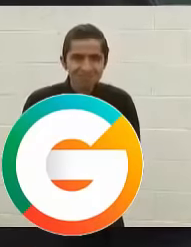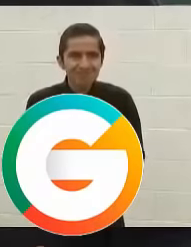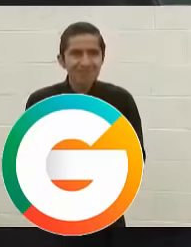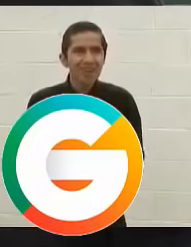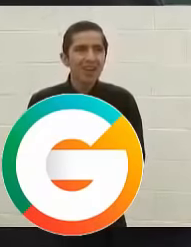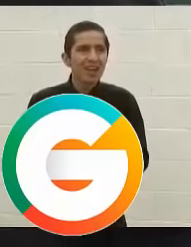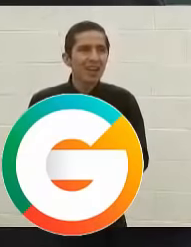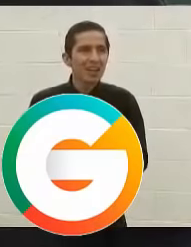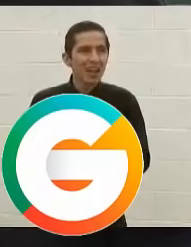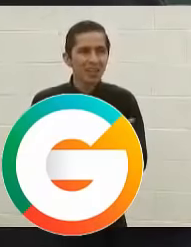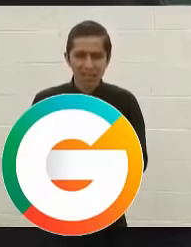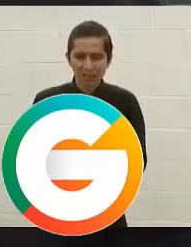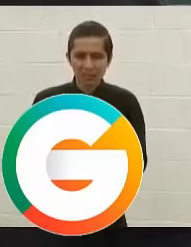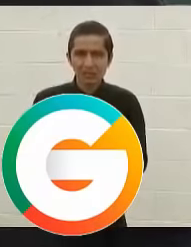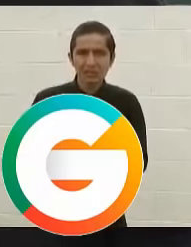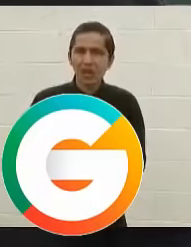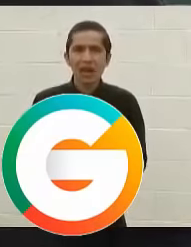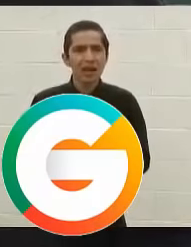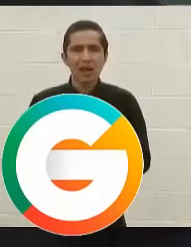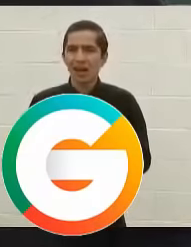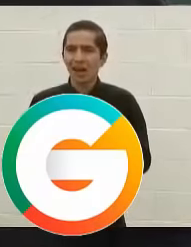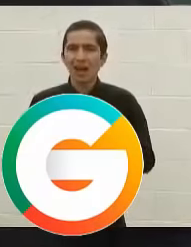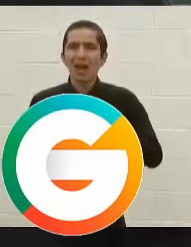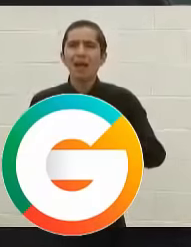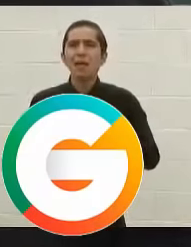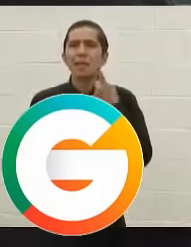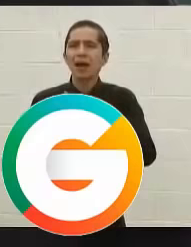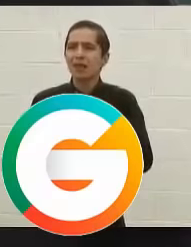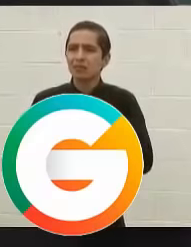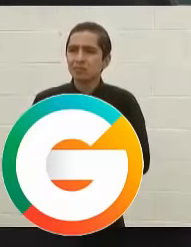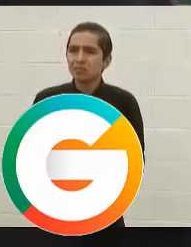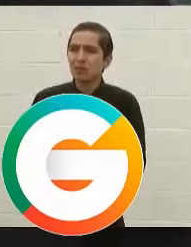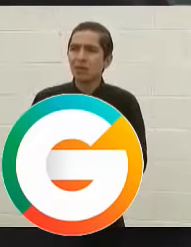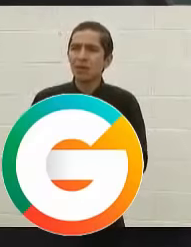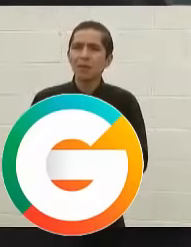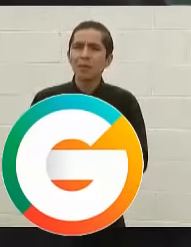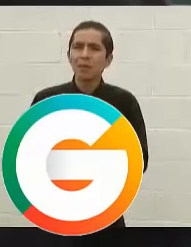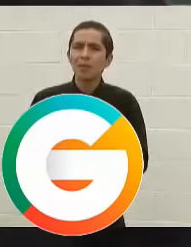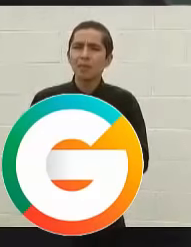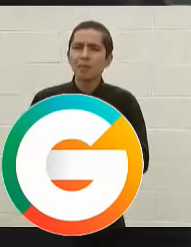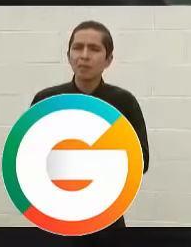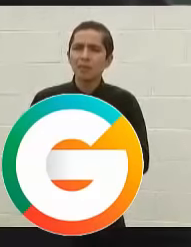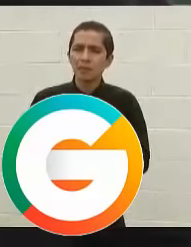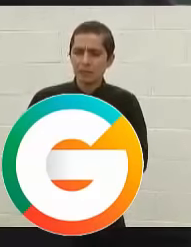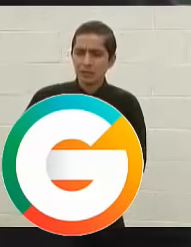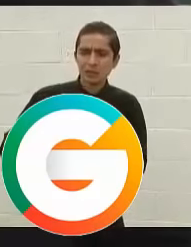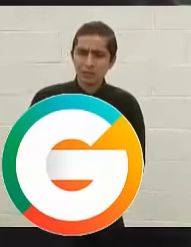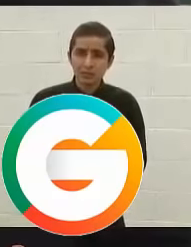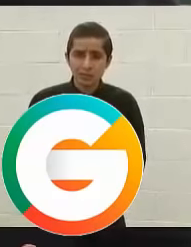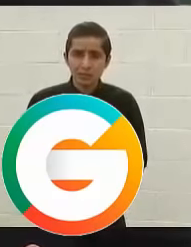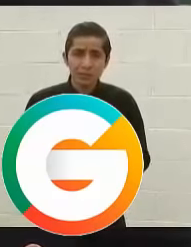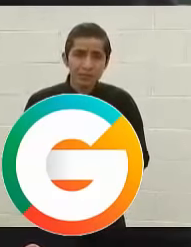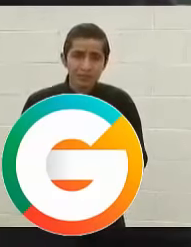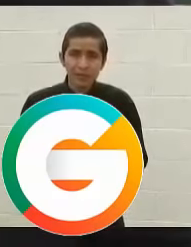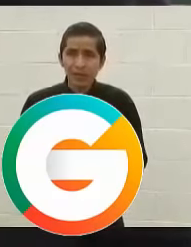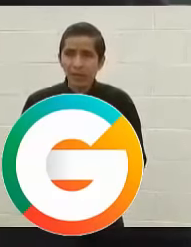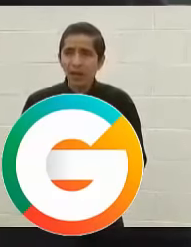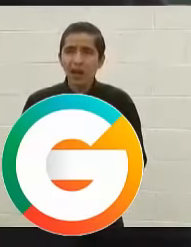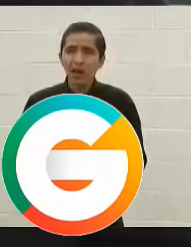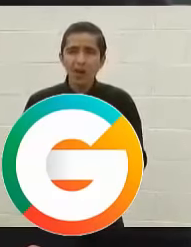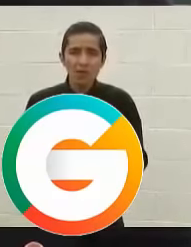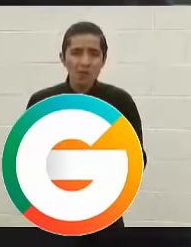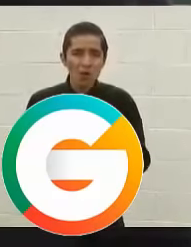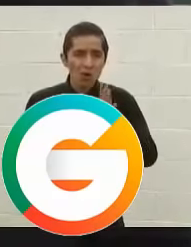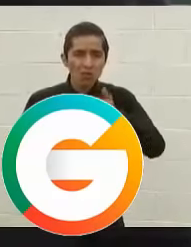ninguna de ellas tiene la capacidad para retar al Estado mexicano. La